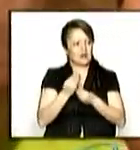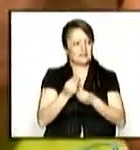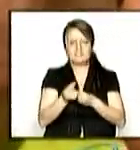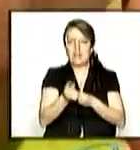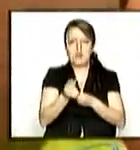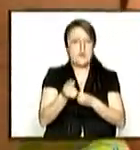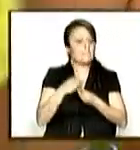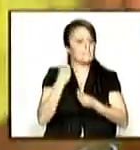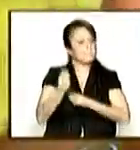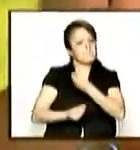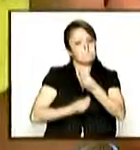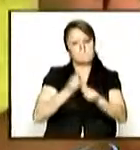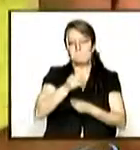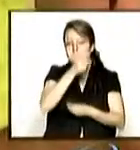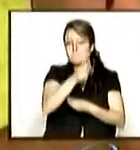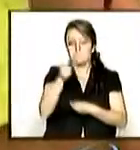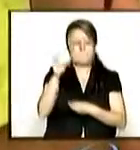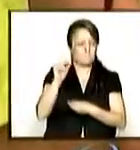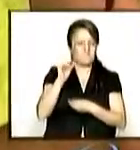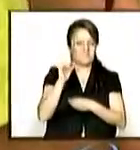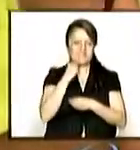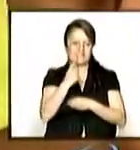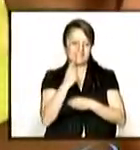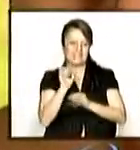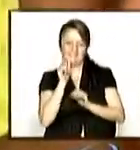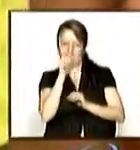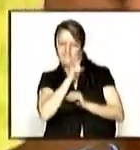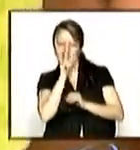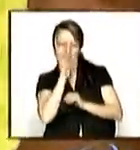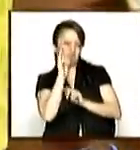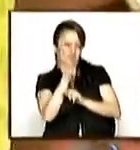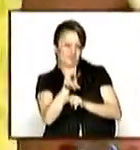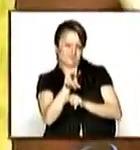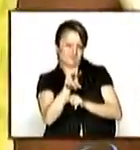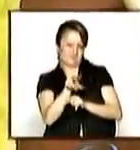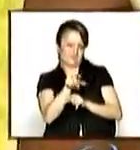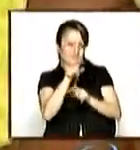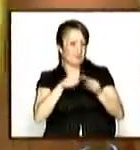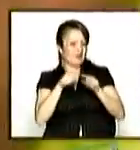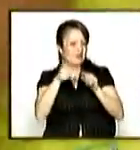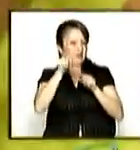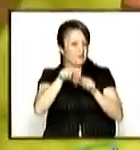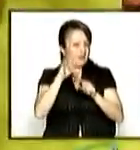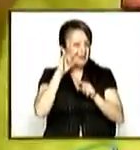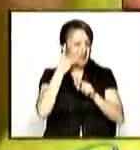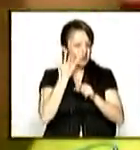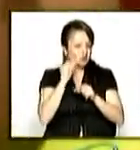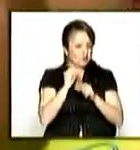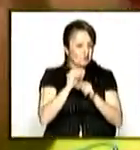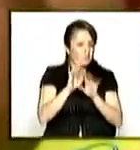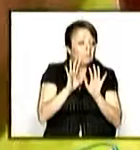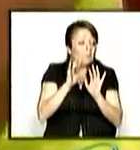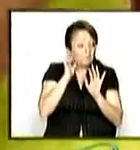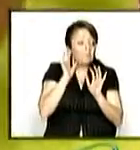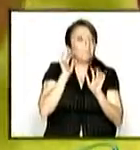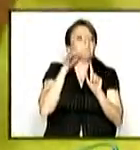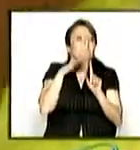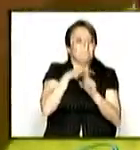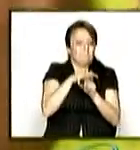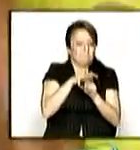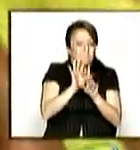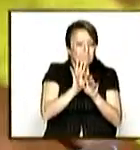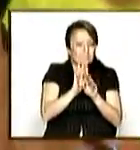no se utilizan, no solamente por la parte estética, sino que también desde el punto de vista neurofocal, por